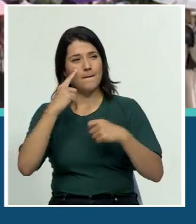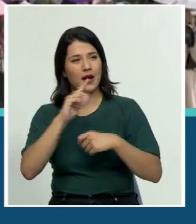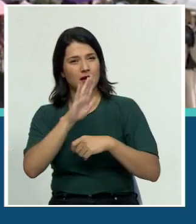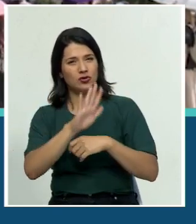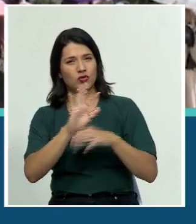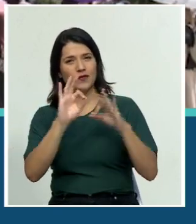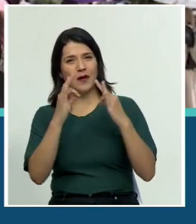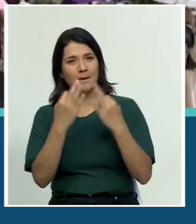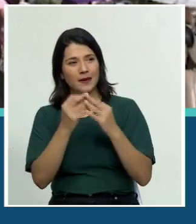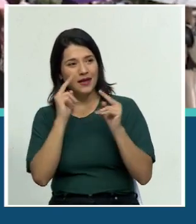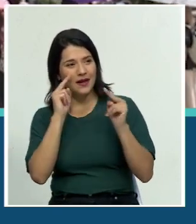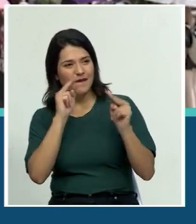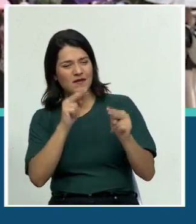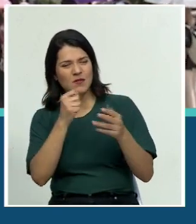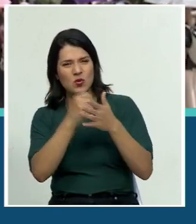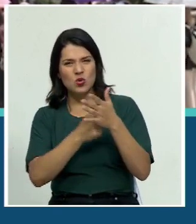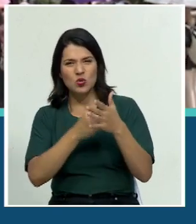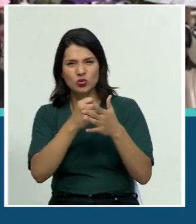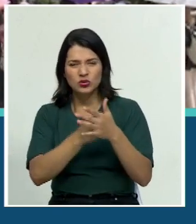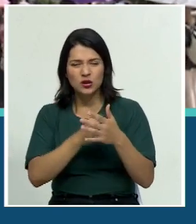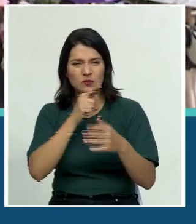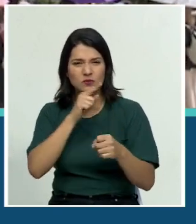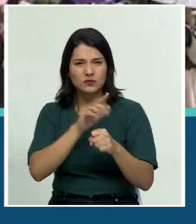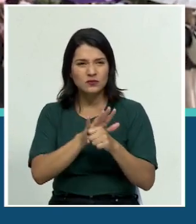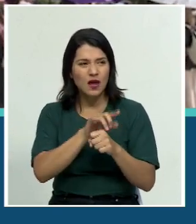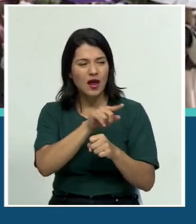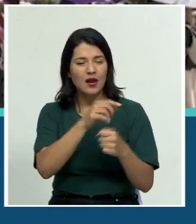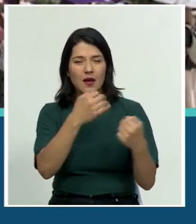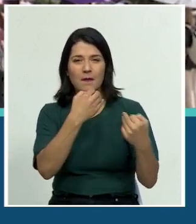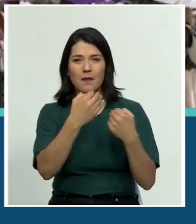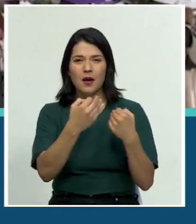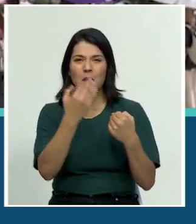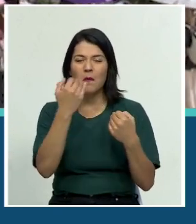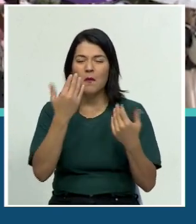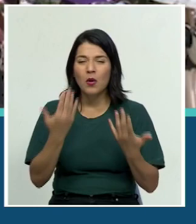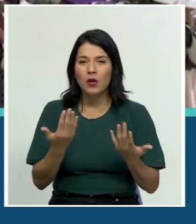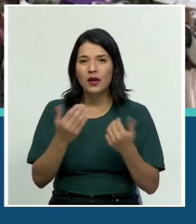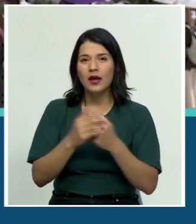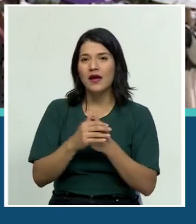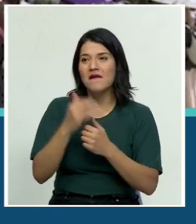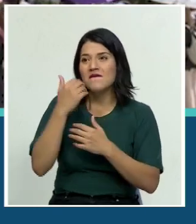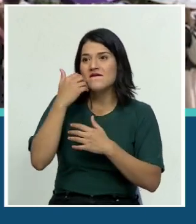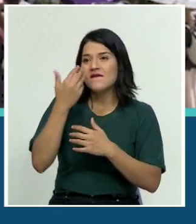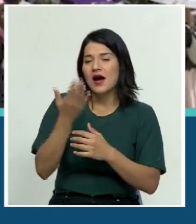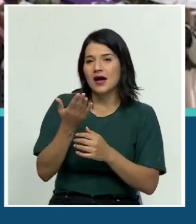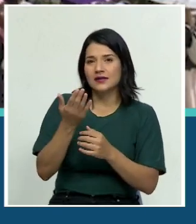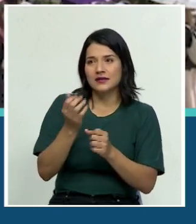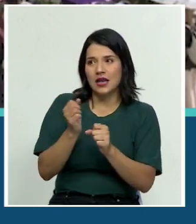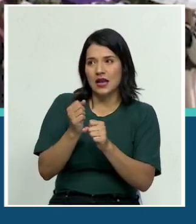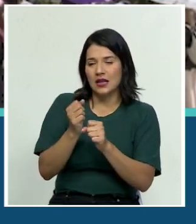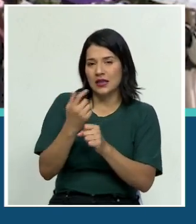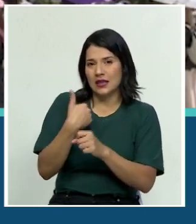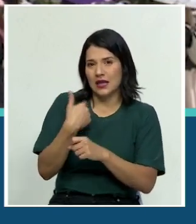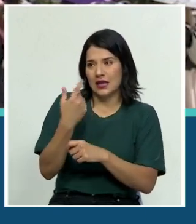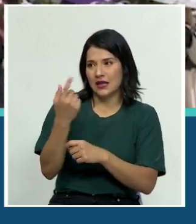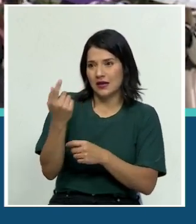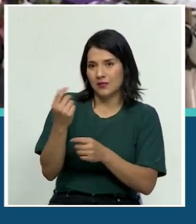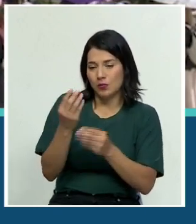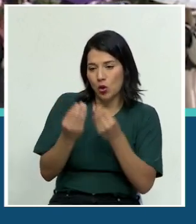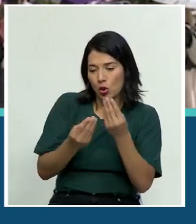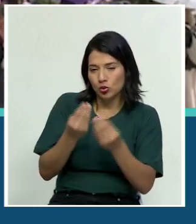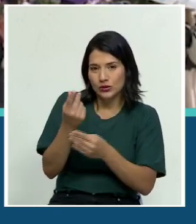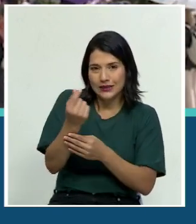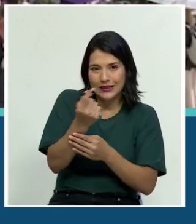comprometerse, explicarnos por qué razón era fácil tal vez hacer dinero utilizando la misma estrategia que